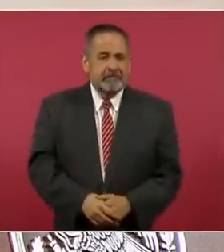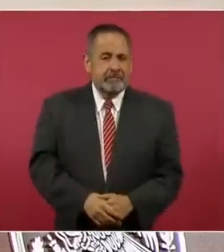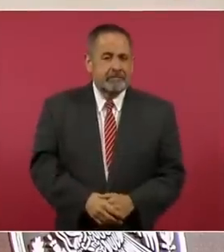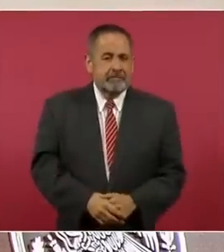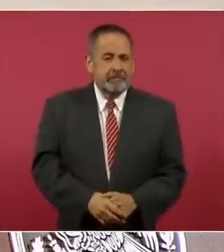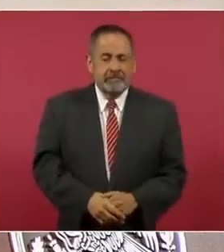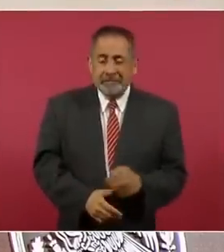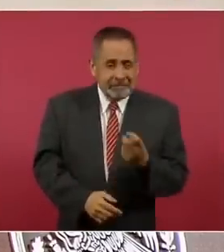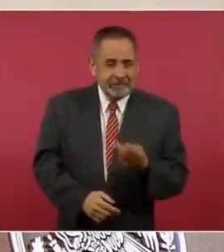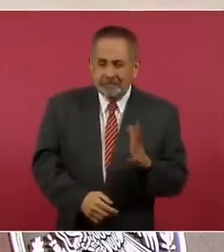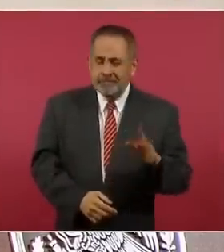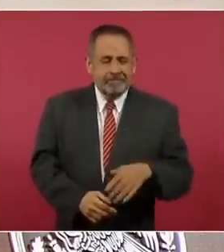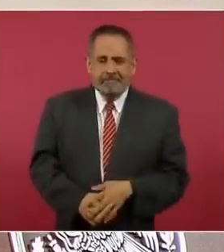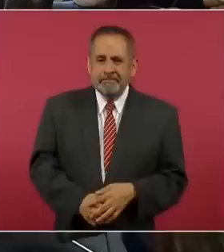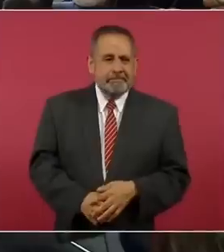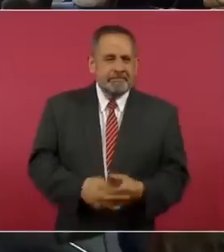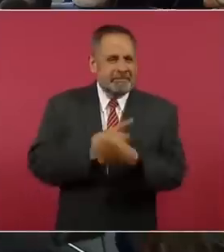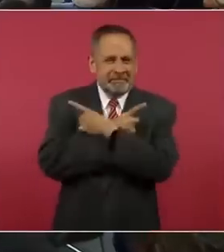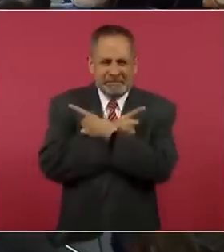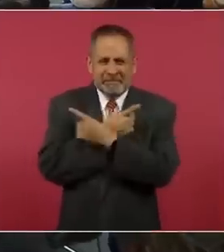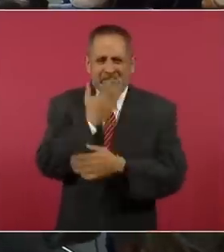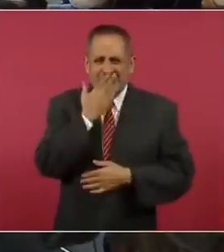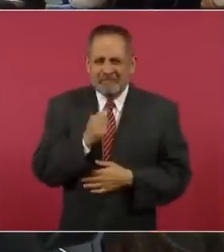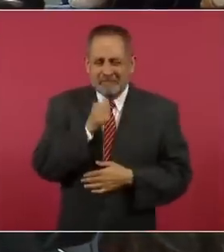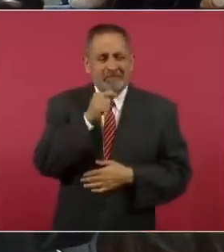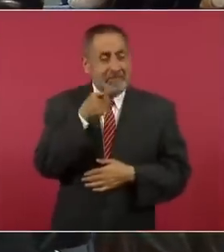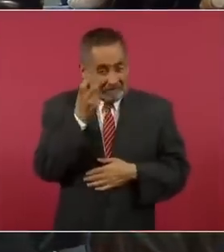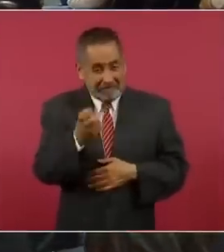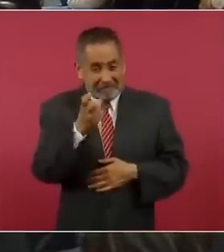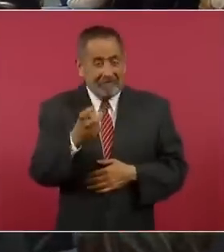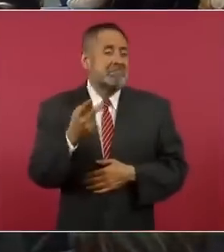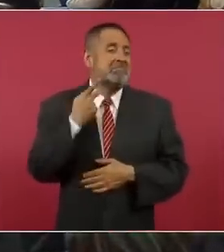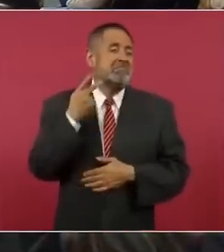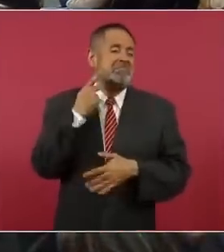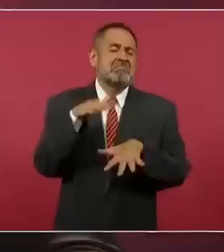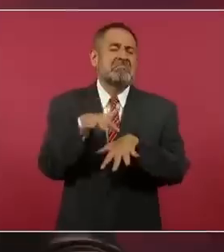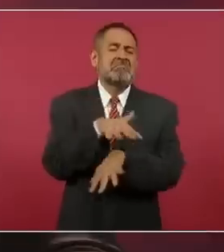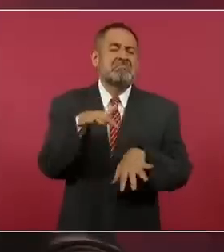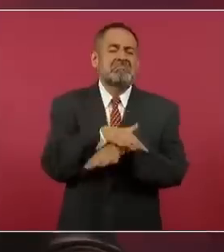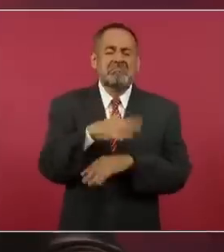Eso es inmoral, eso es politiquería.